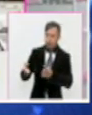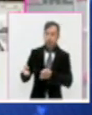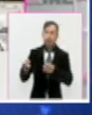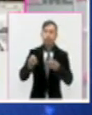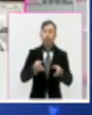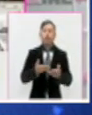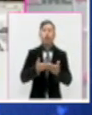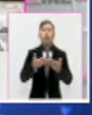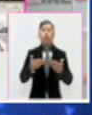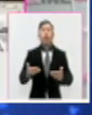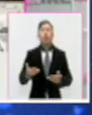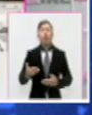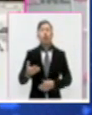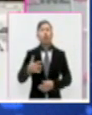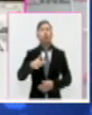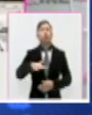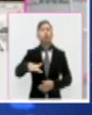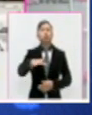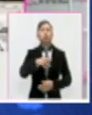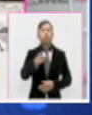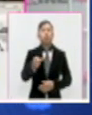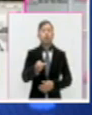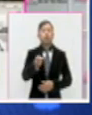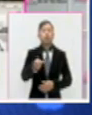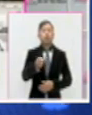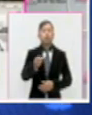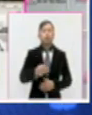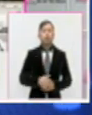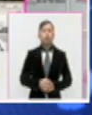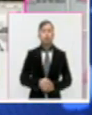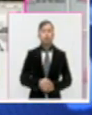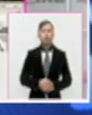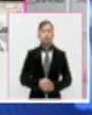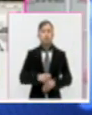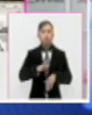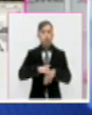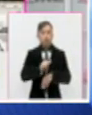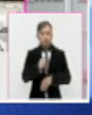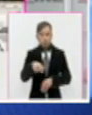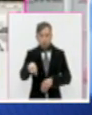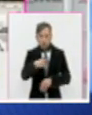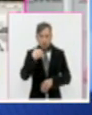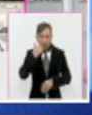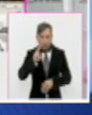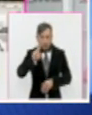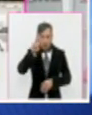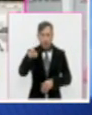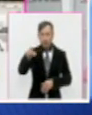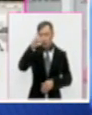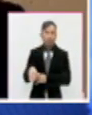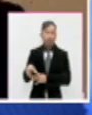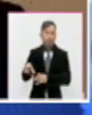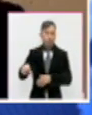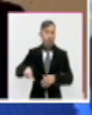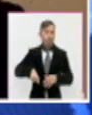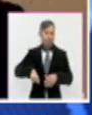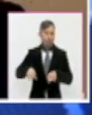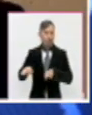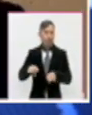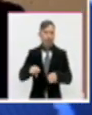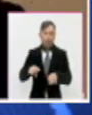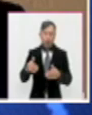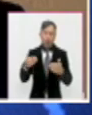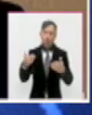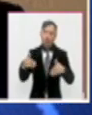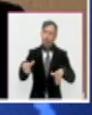esos errores, de esos sí. atropellos democráticos, nos levantamos como país con un reclamo democrático